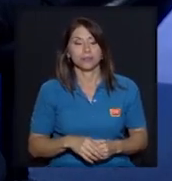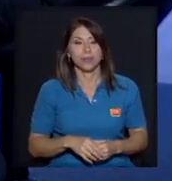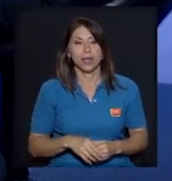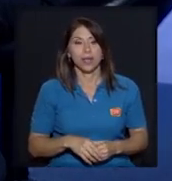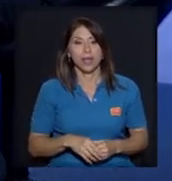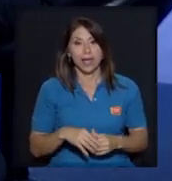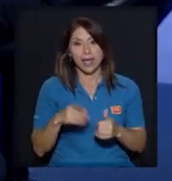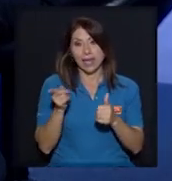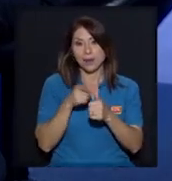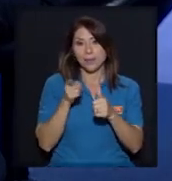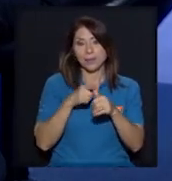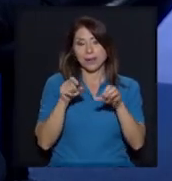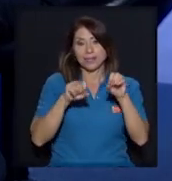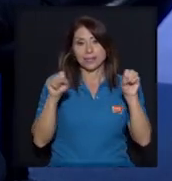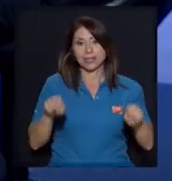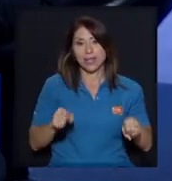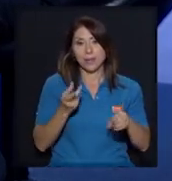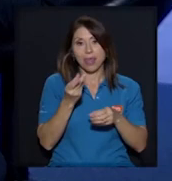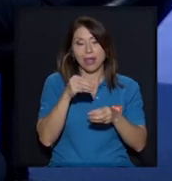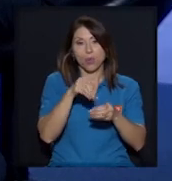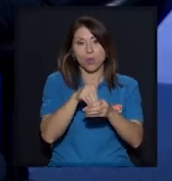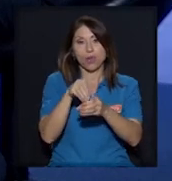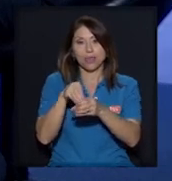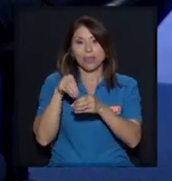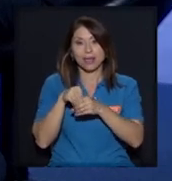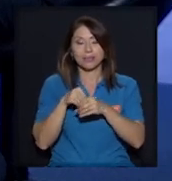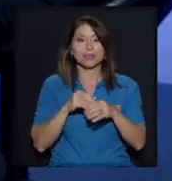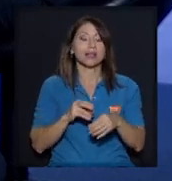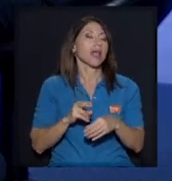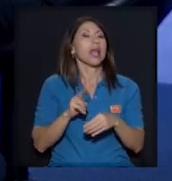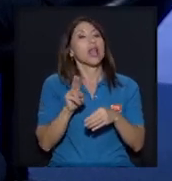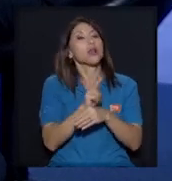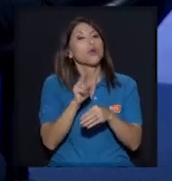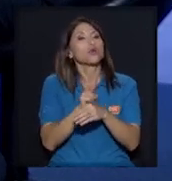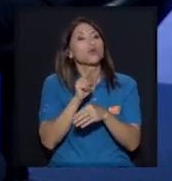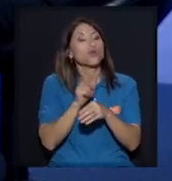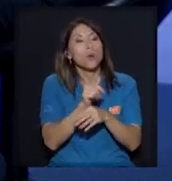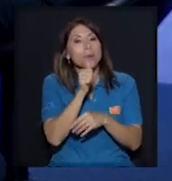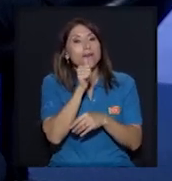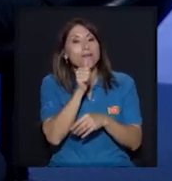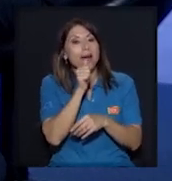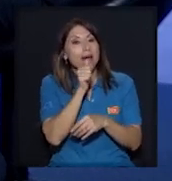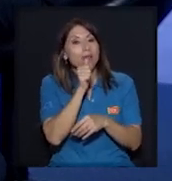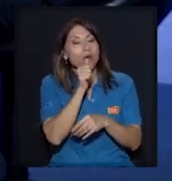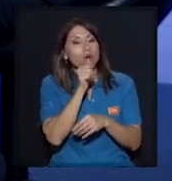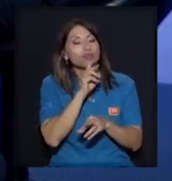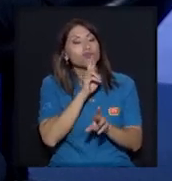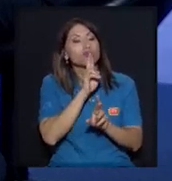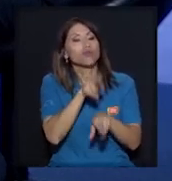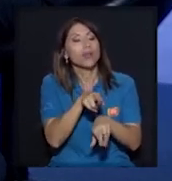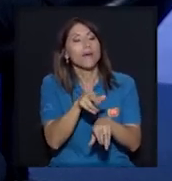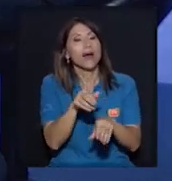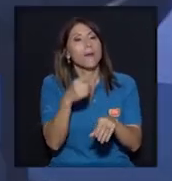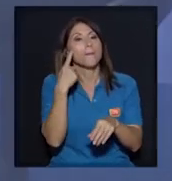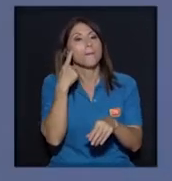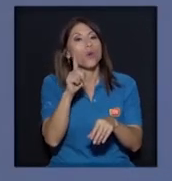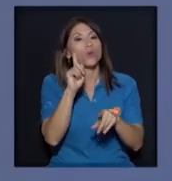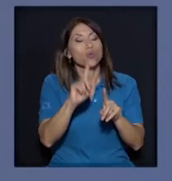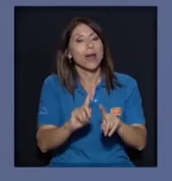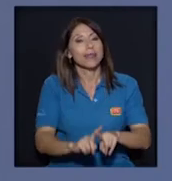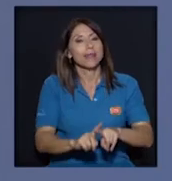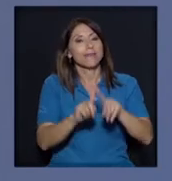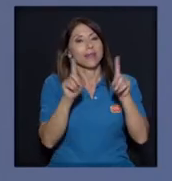En el primer sistema de cuentas el consumo privado salía por diferencia, ¿cómo se